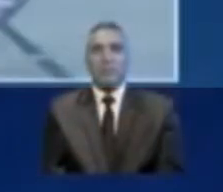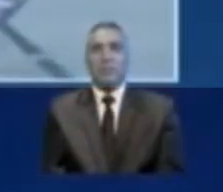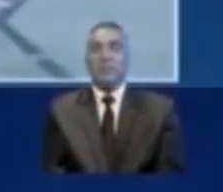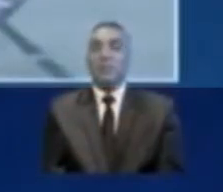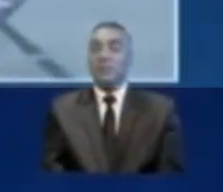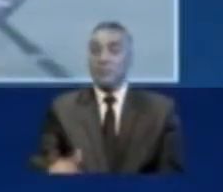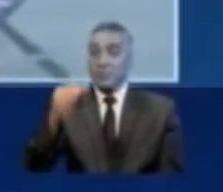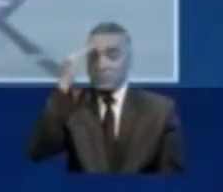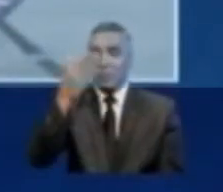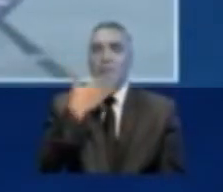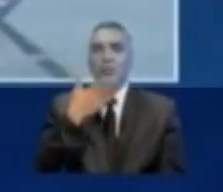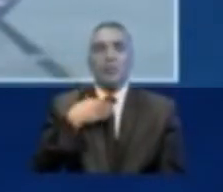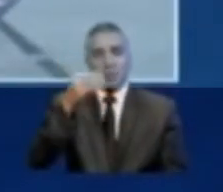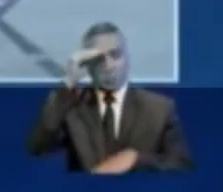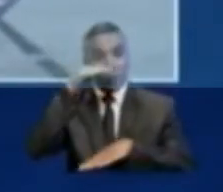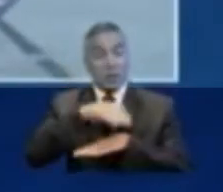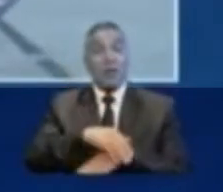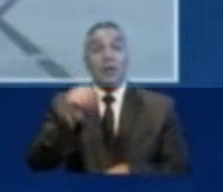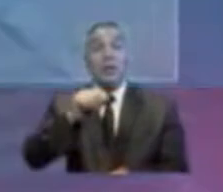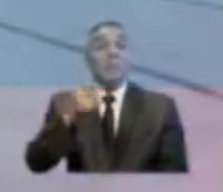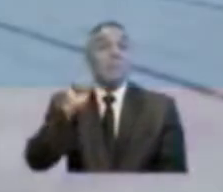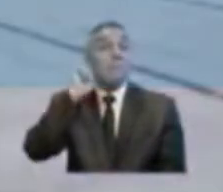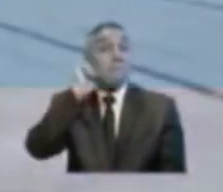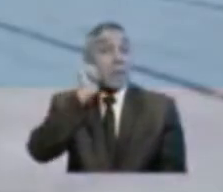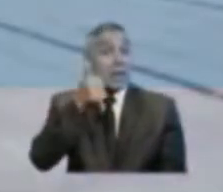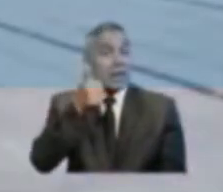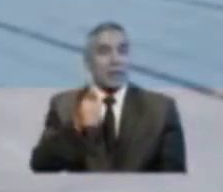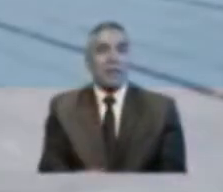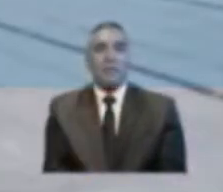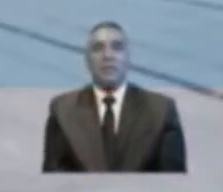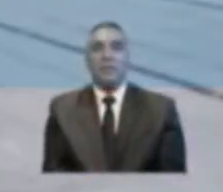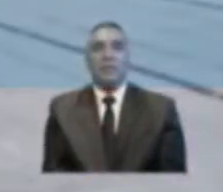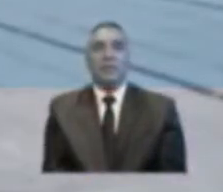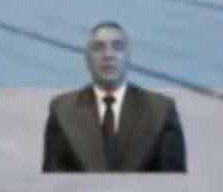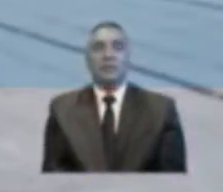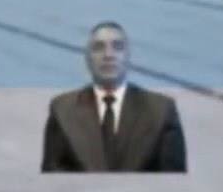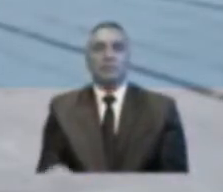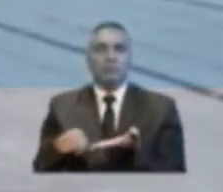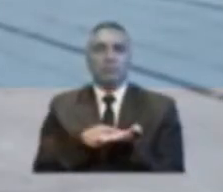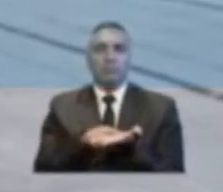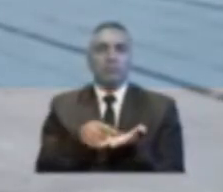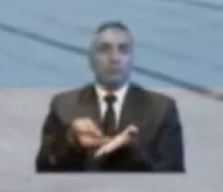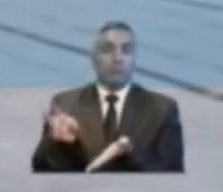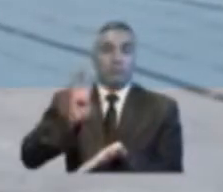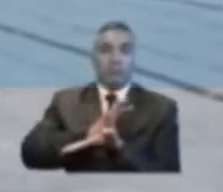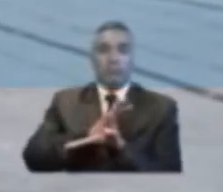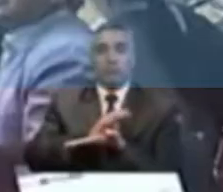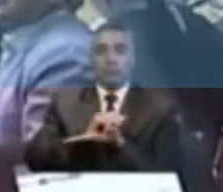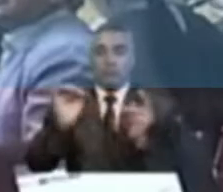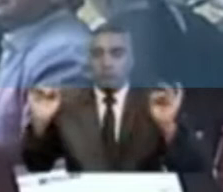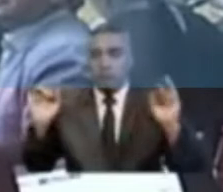Hola, ¿qué tal? ¿Cómo están? Buenas tardes. Sí, para mañana está convocada la sesión del Pleno de la